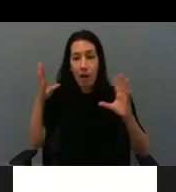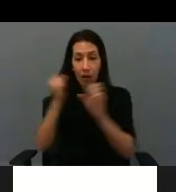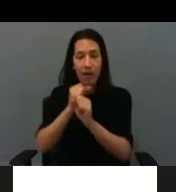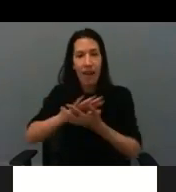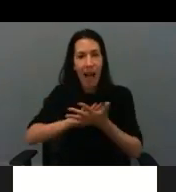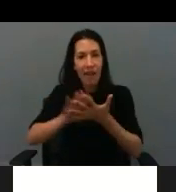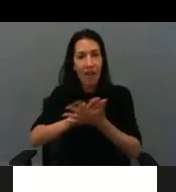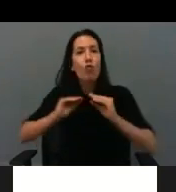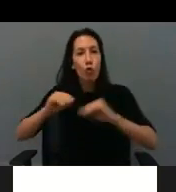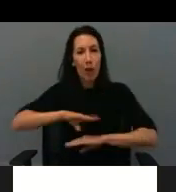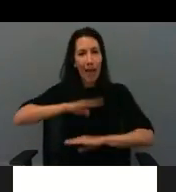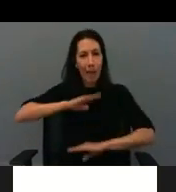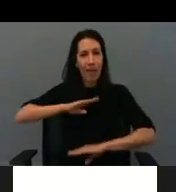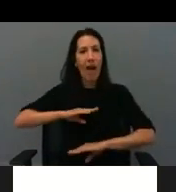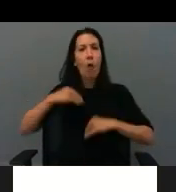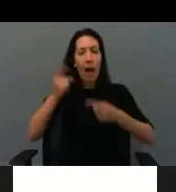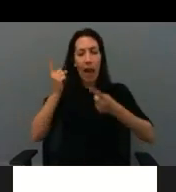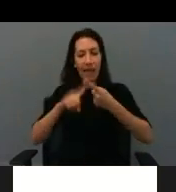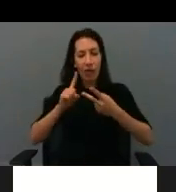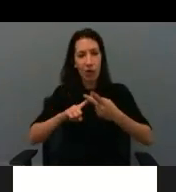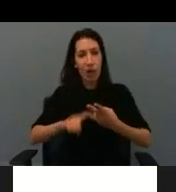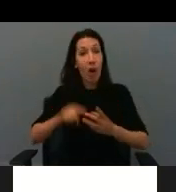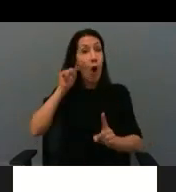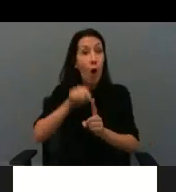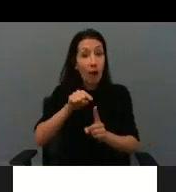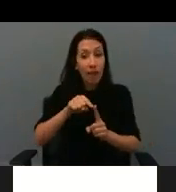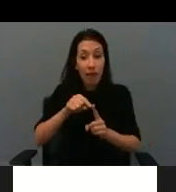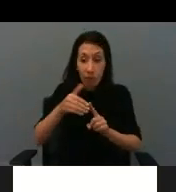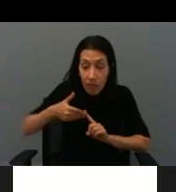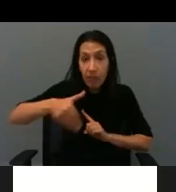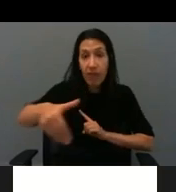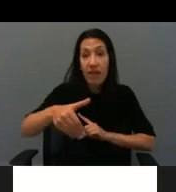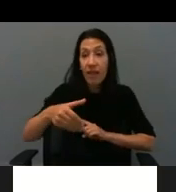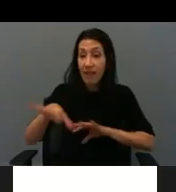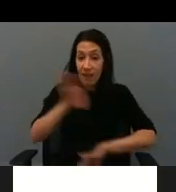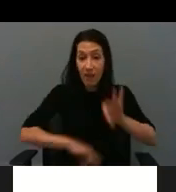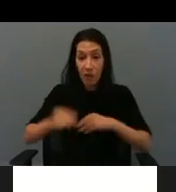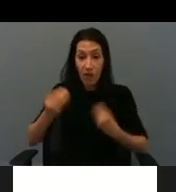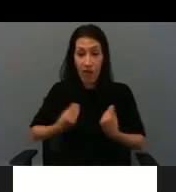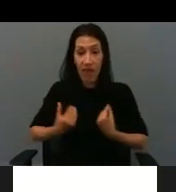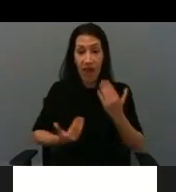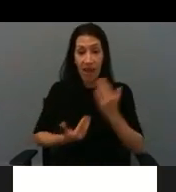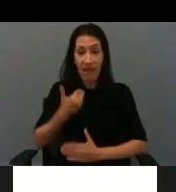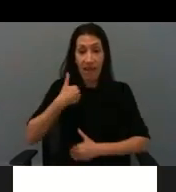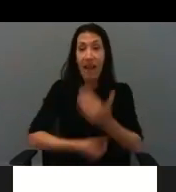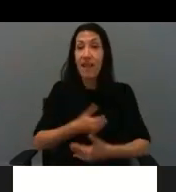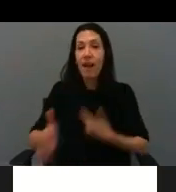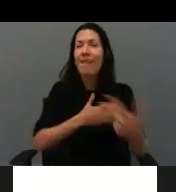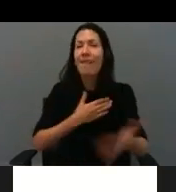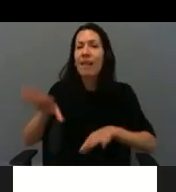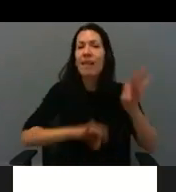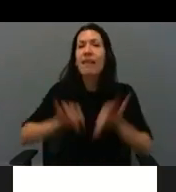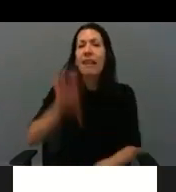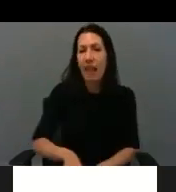esas capacidades para que esas decisiones del día a día sean tomadas por Carmen. Porque